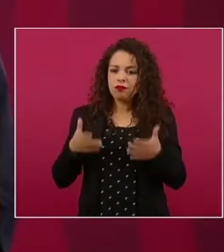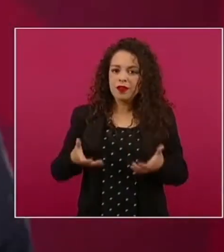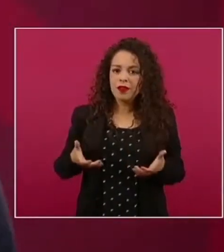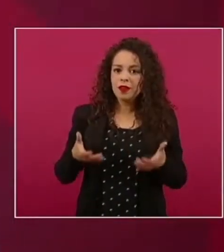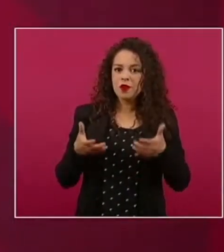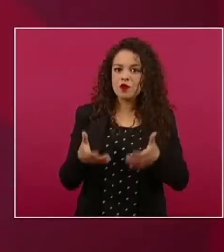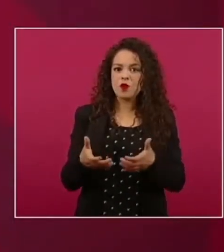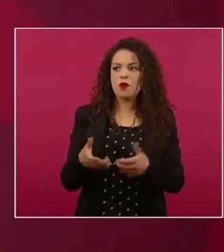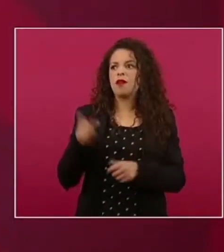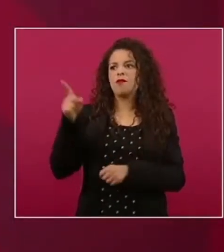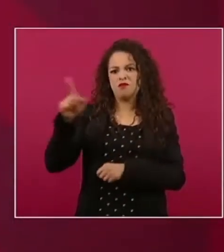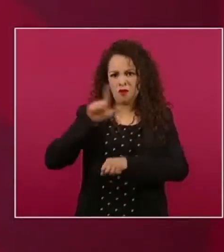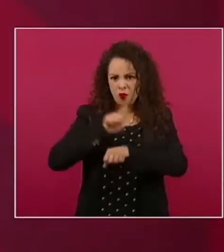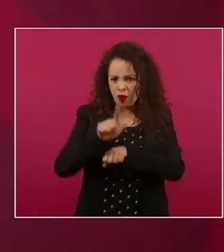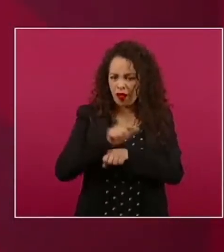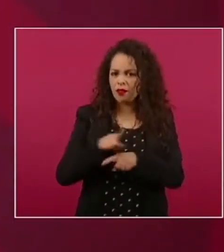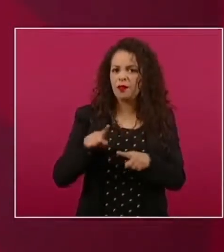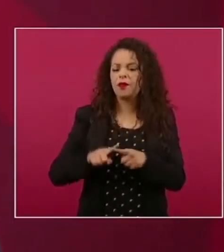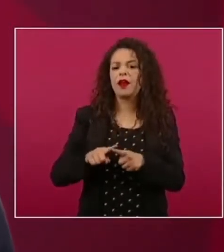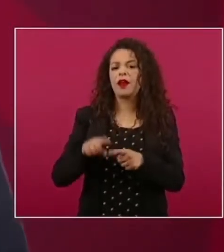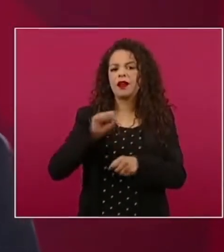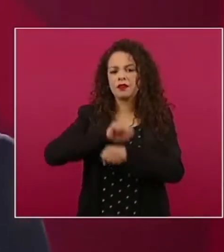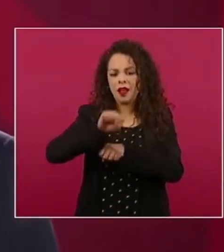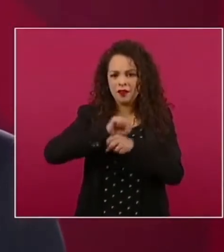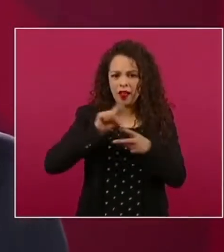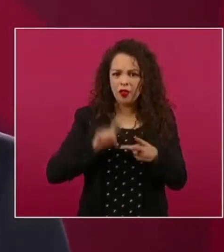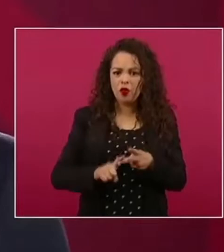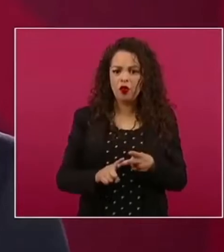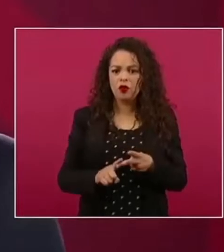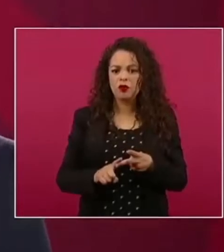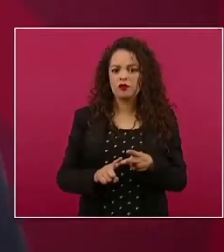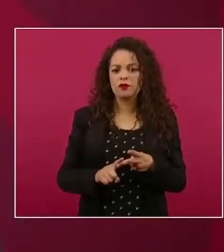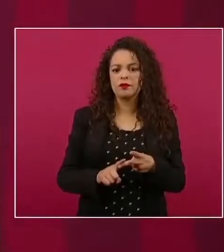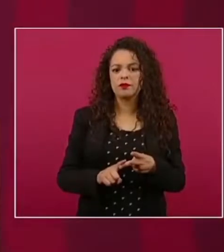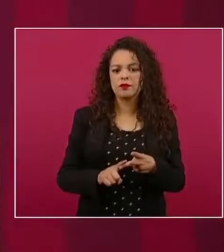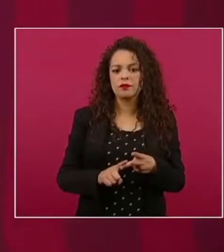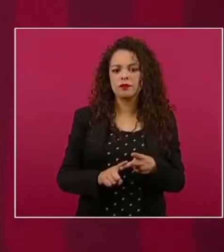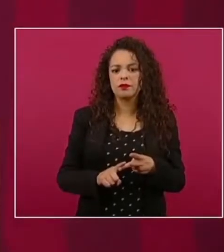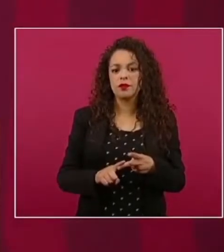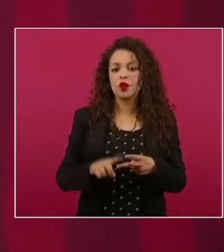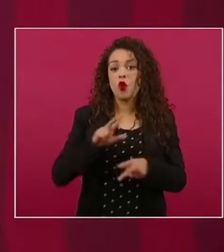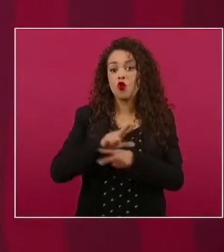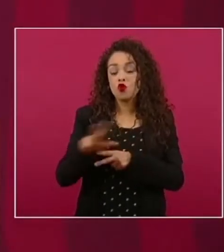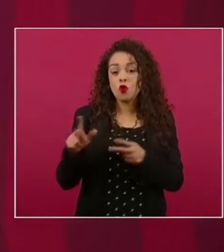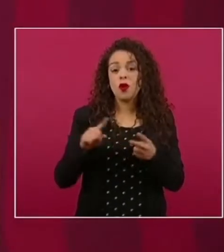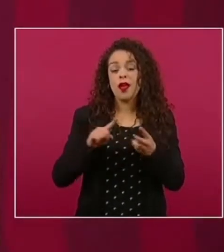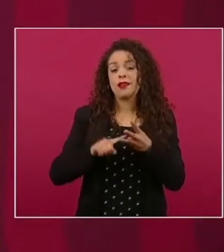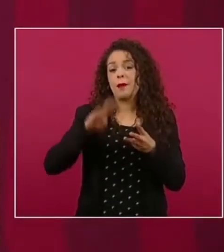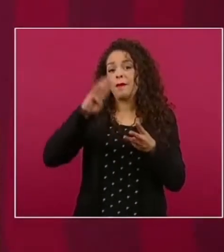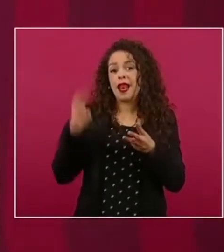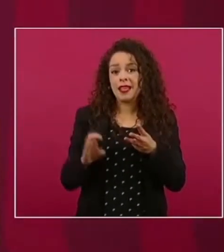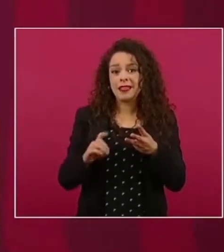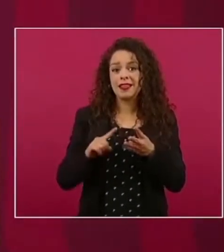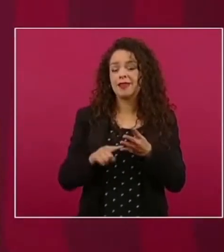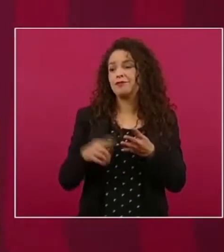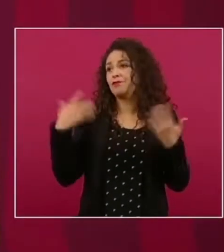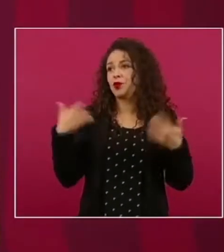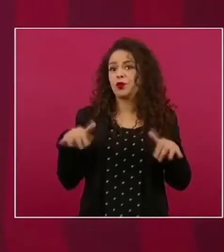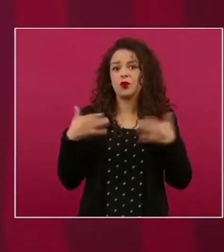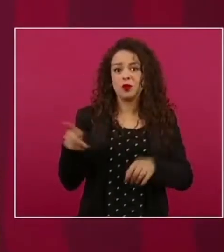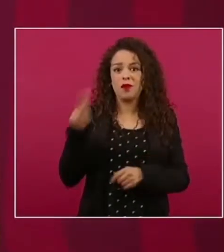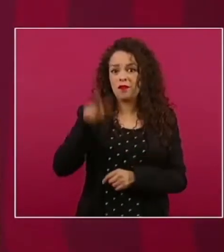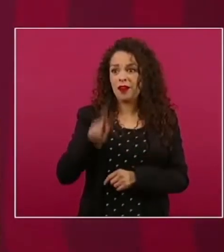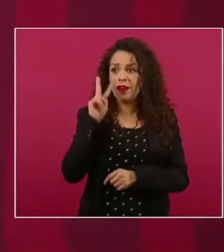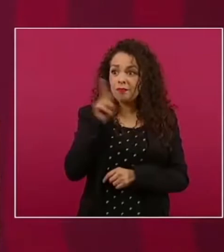tanto en Guatemala como en El Salvador, en Honduras, en Belice, muy